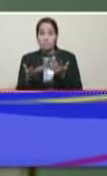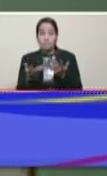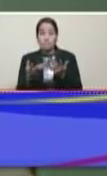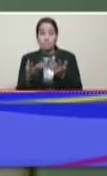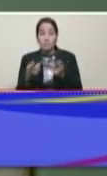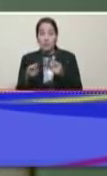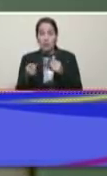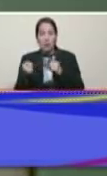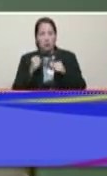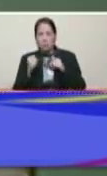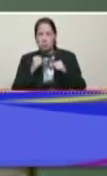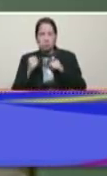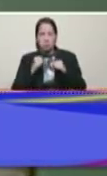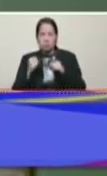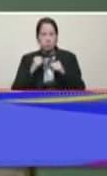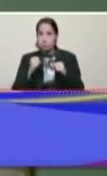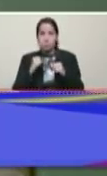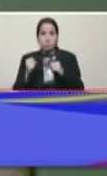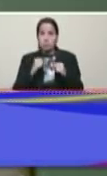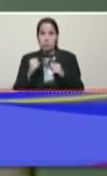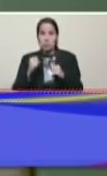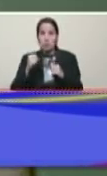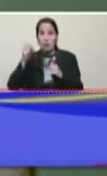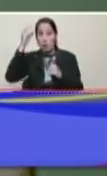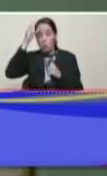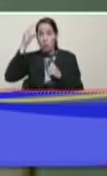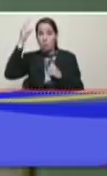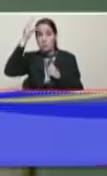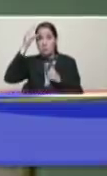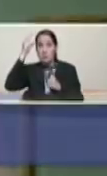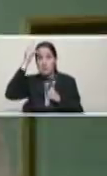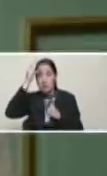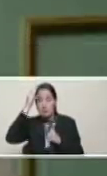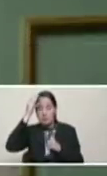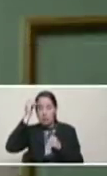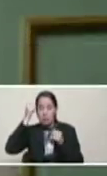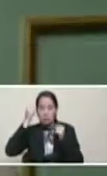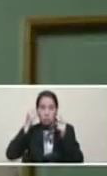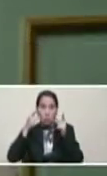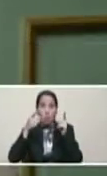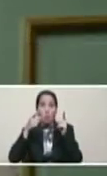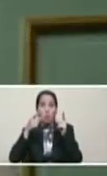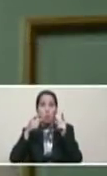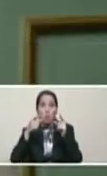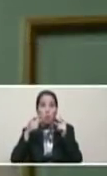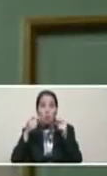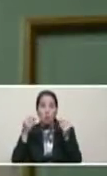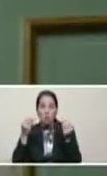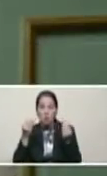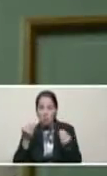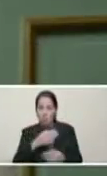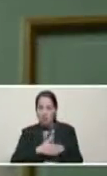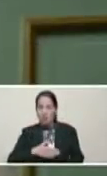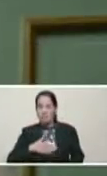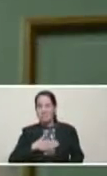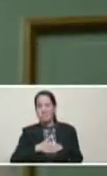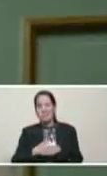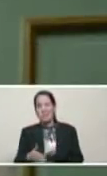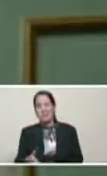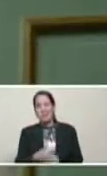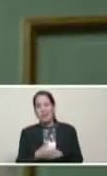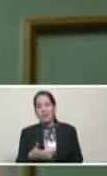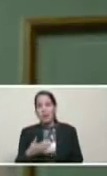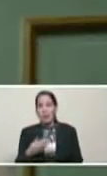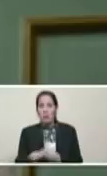conciencia nacionalista y nos ha despertado de la zona de confort y nos ha colocado